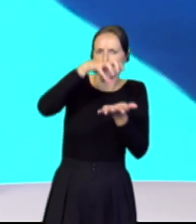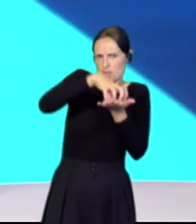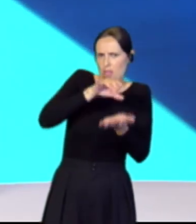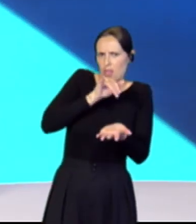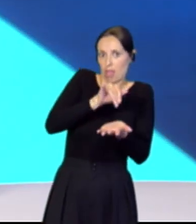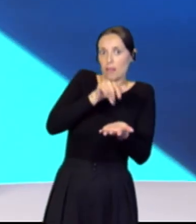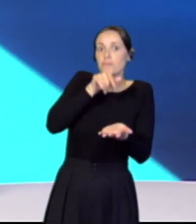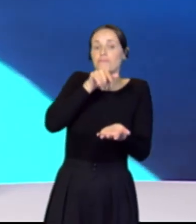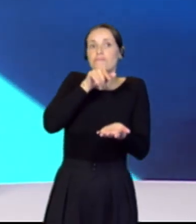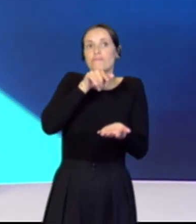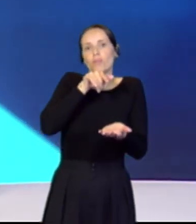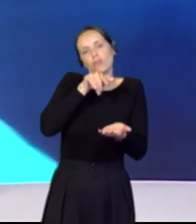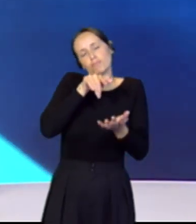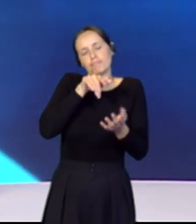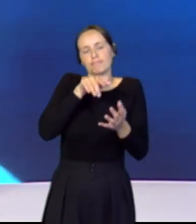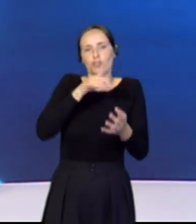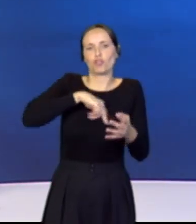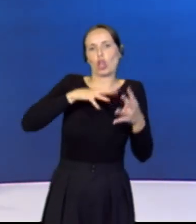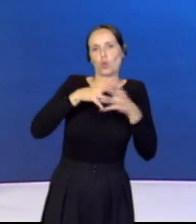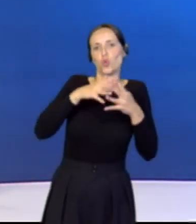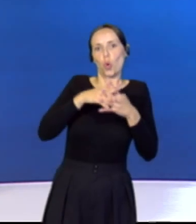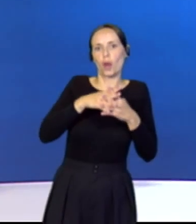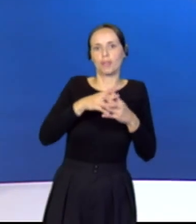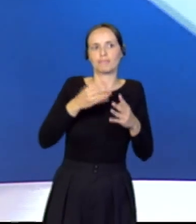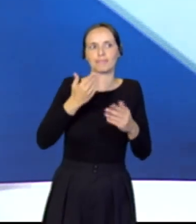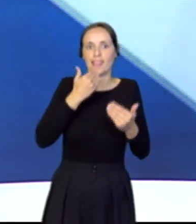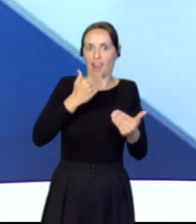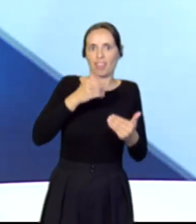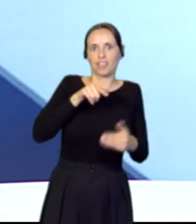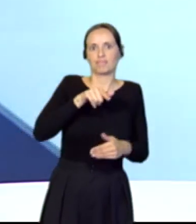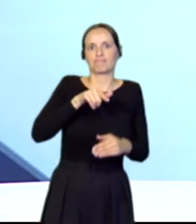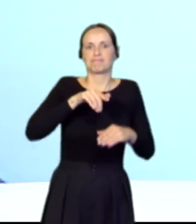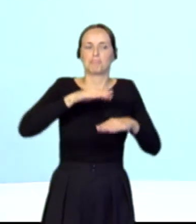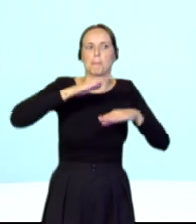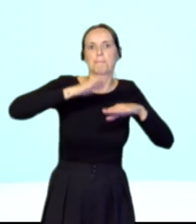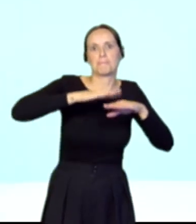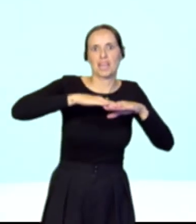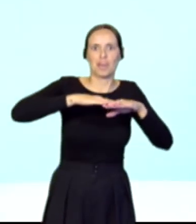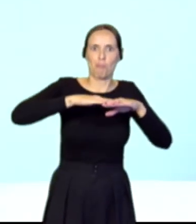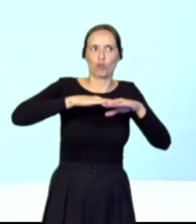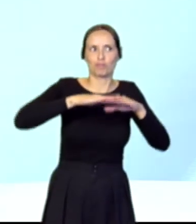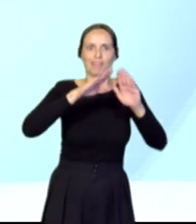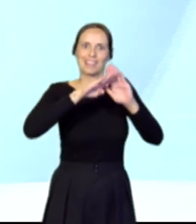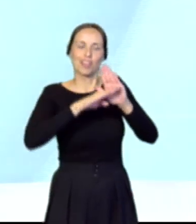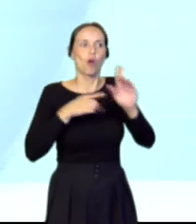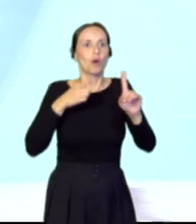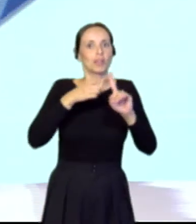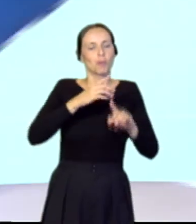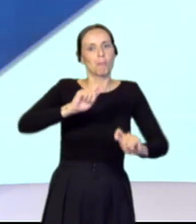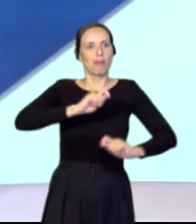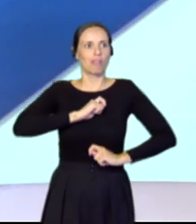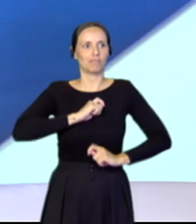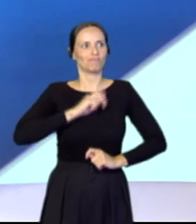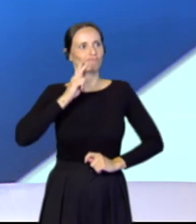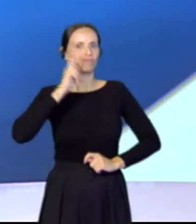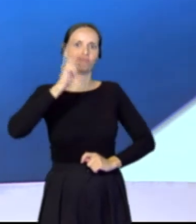se consideran mínimos para tener esta designación de centro de referencia